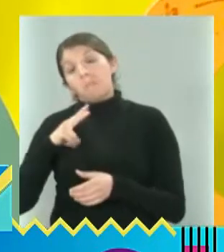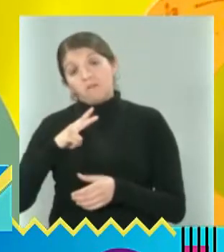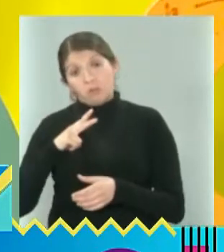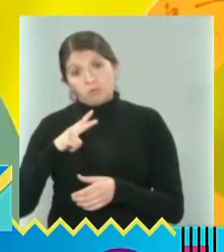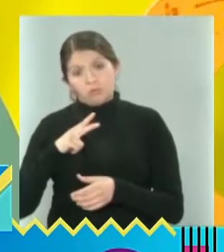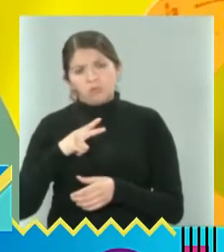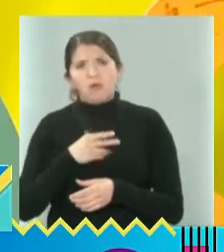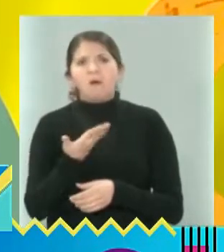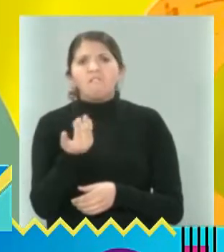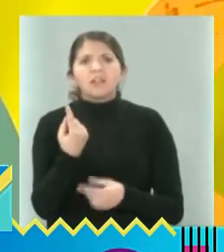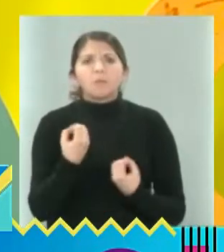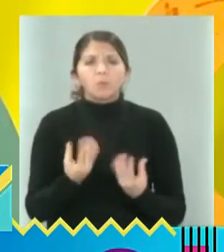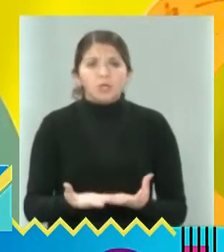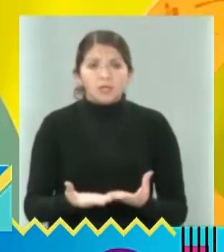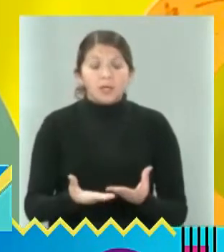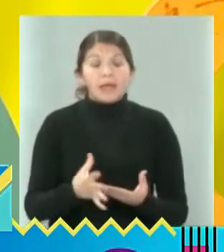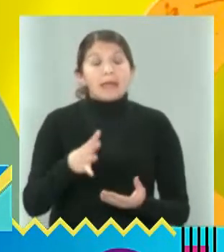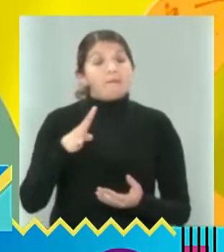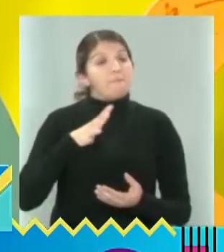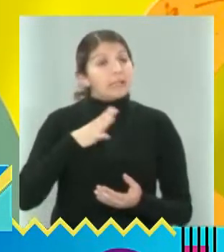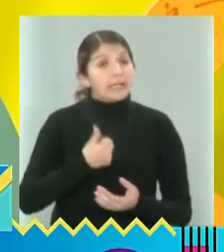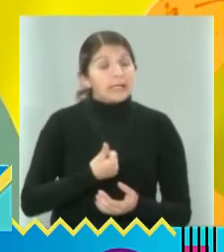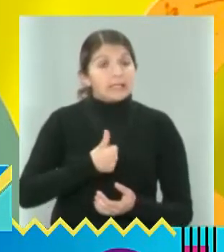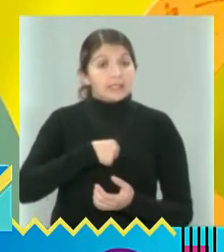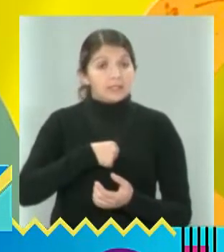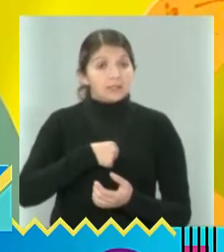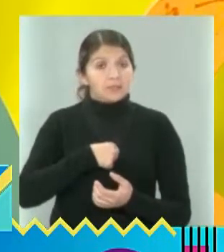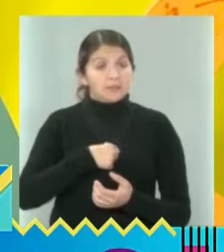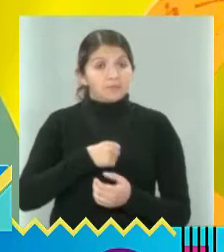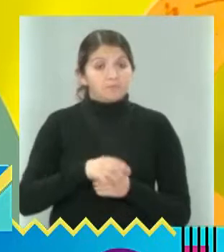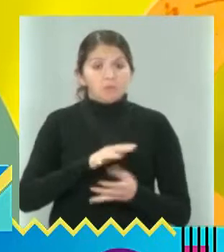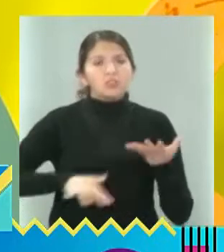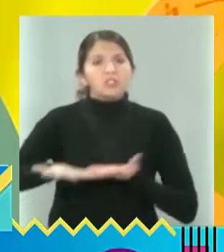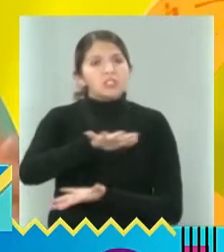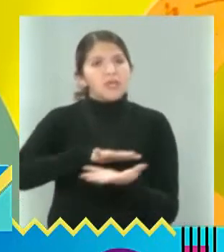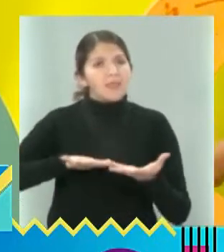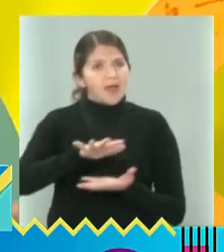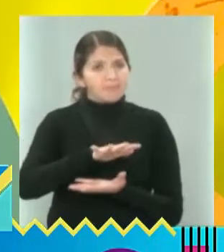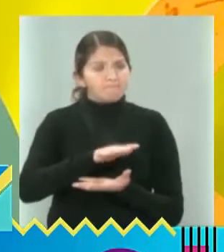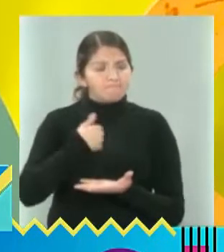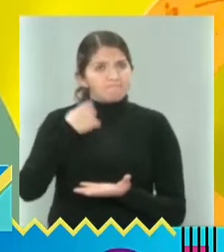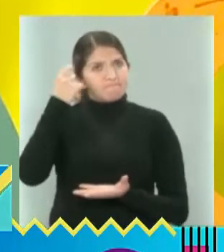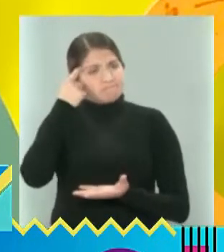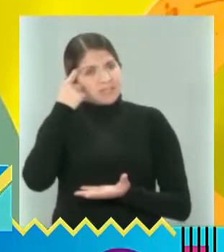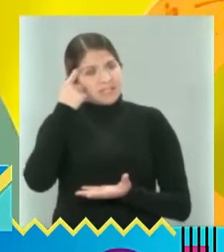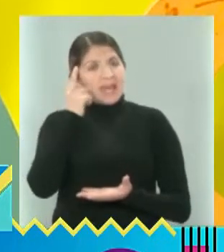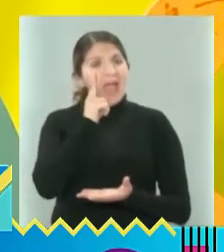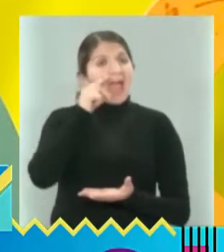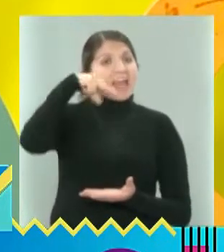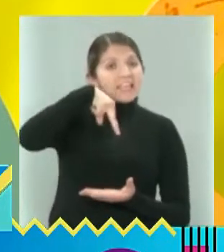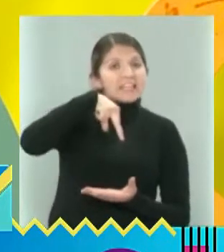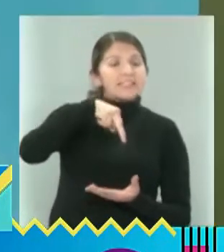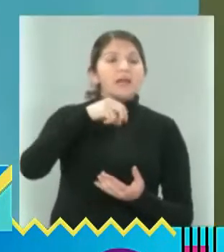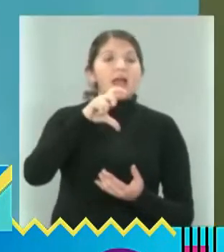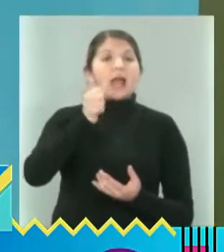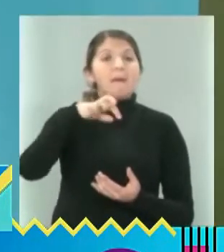se debe a esta identificación en general que hace la sociedad entre incapacidad y discapacidad.